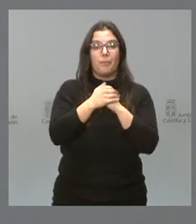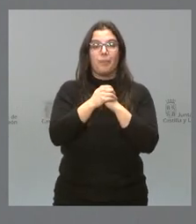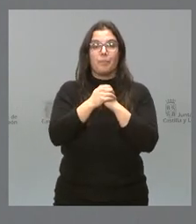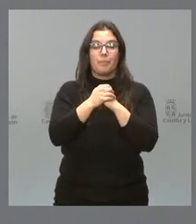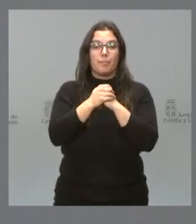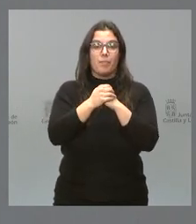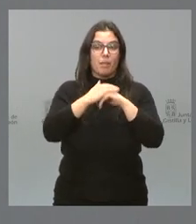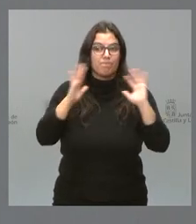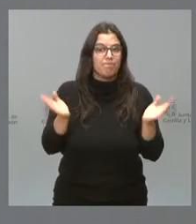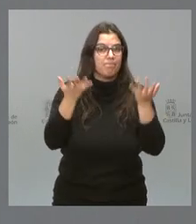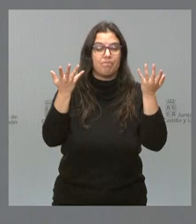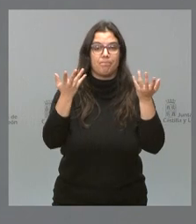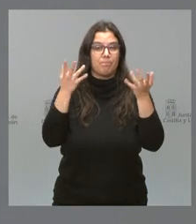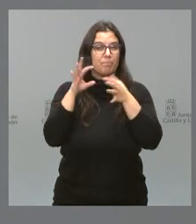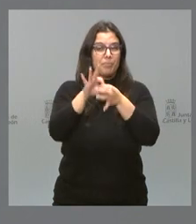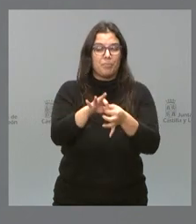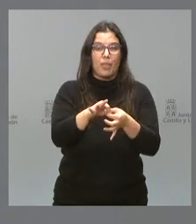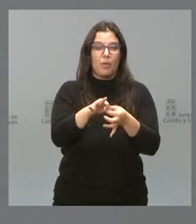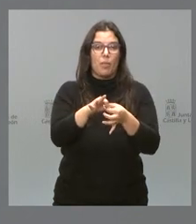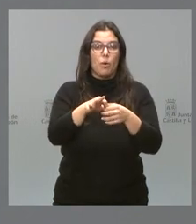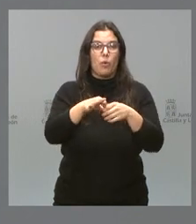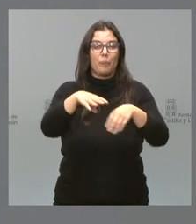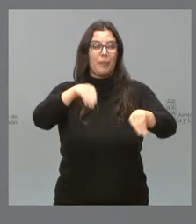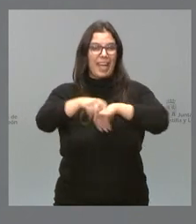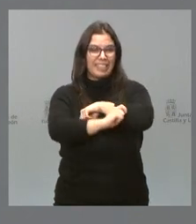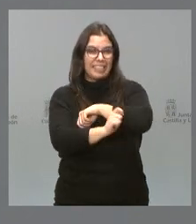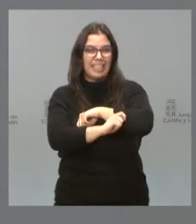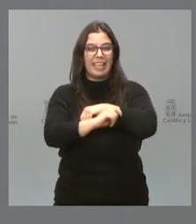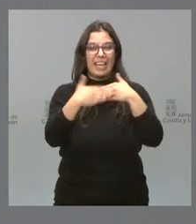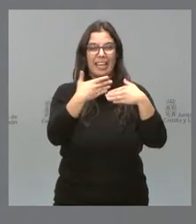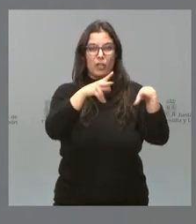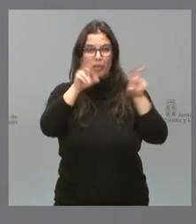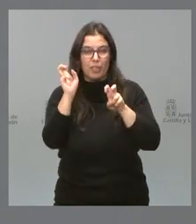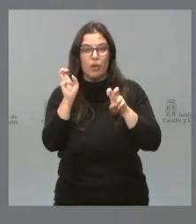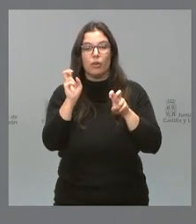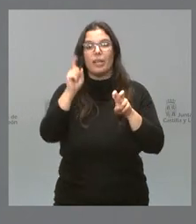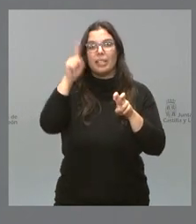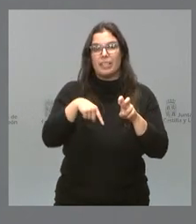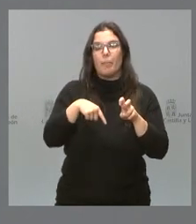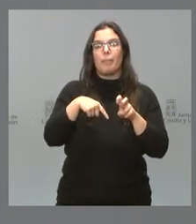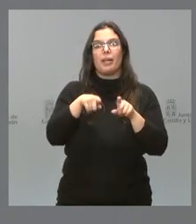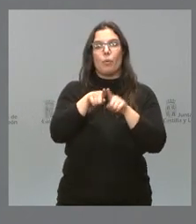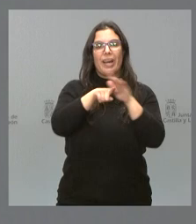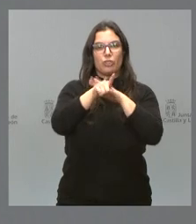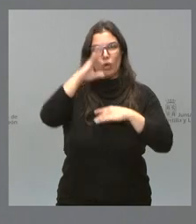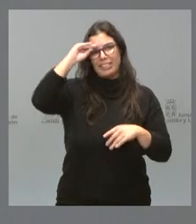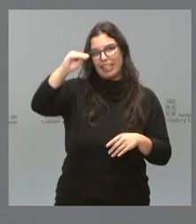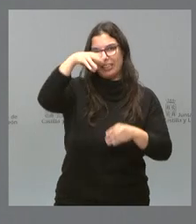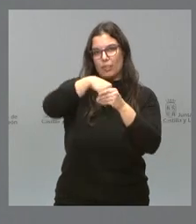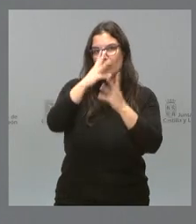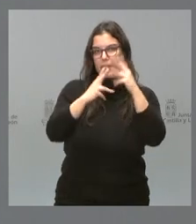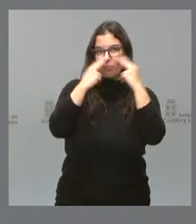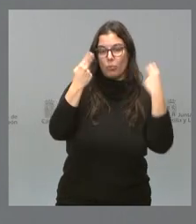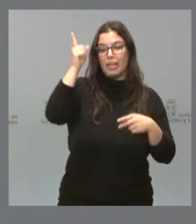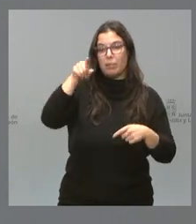fomentar todo lo que tiene que ver con la estrategia de innovación y especialización inteligente en el ámbito de la administración y muy particularmente el acceso